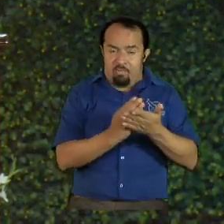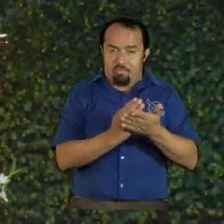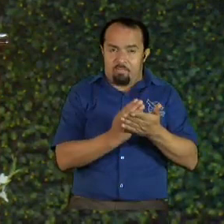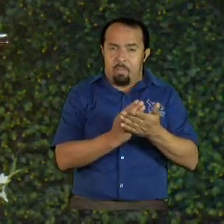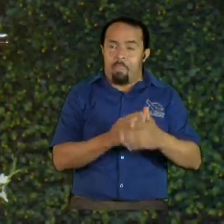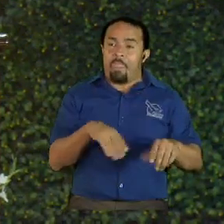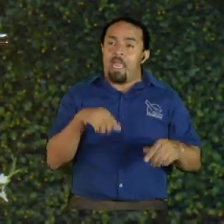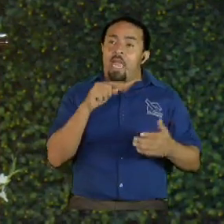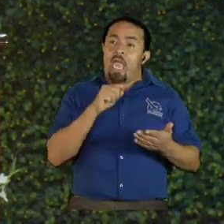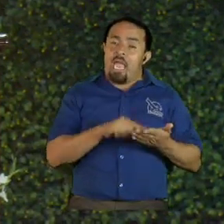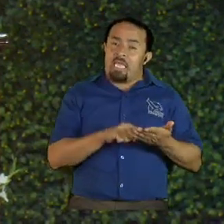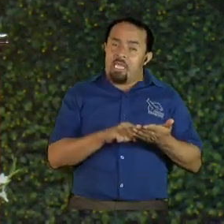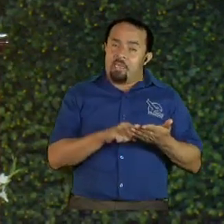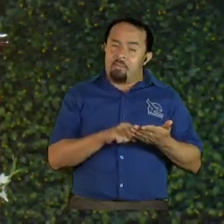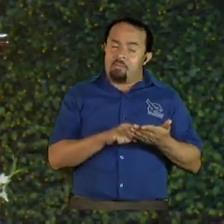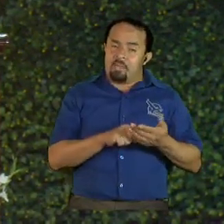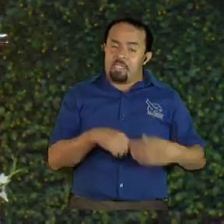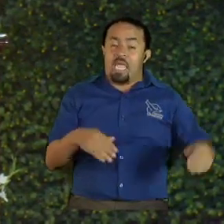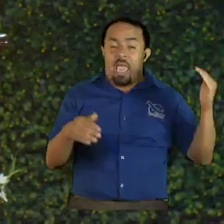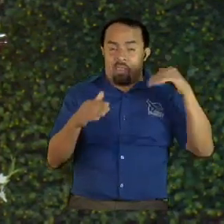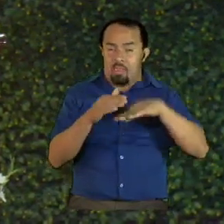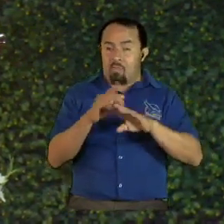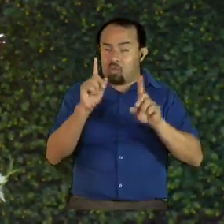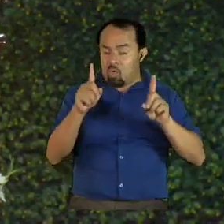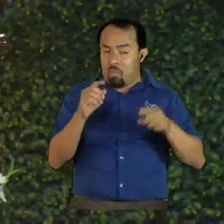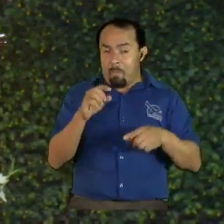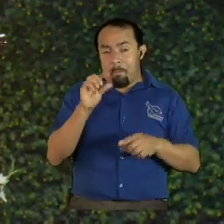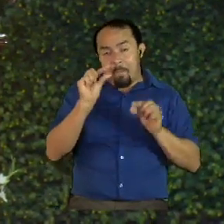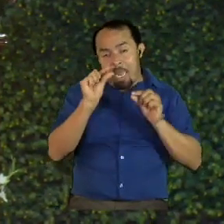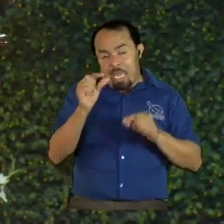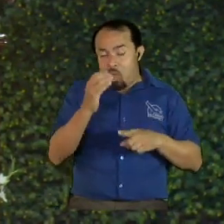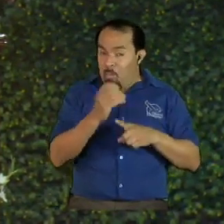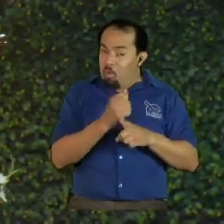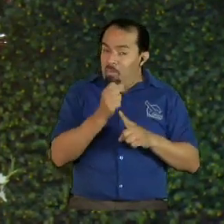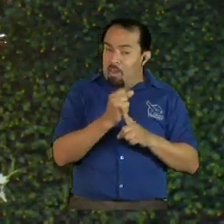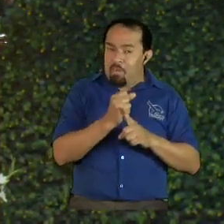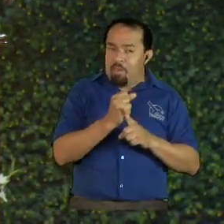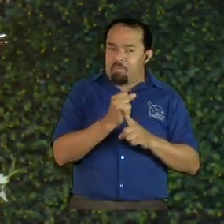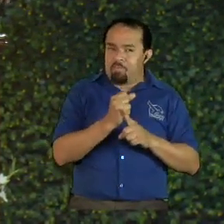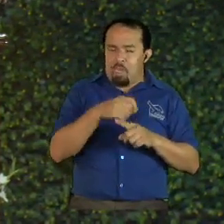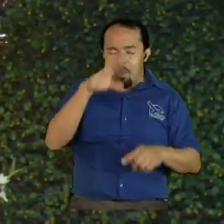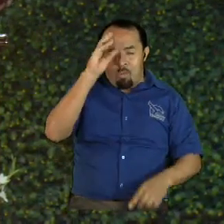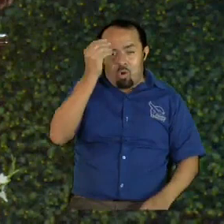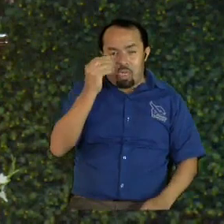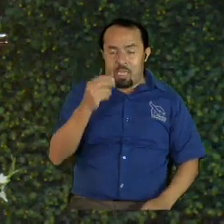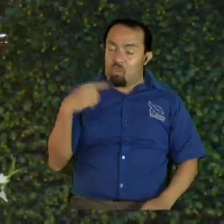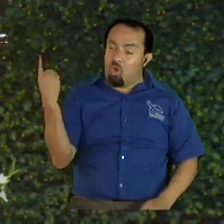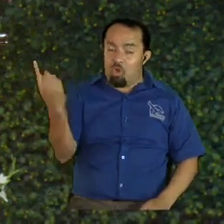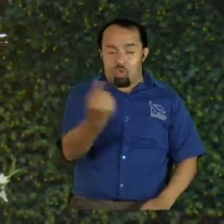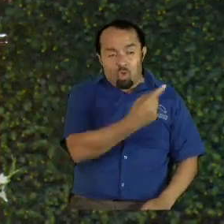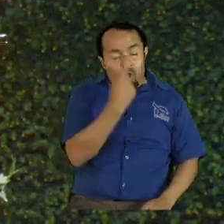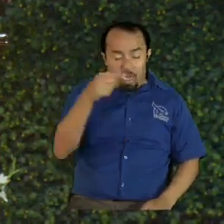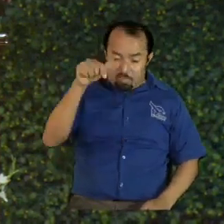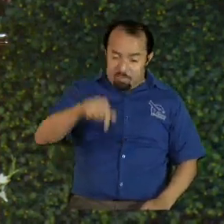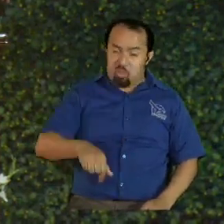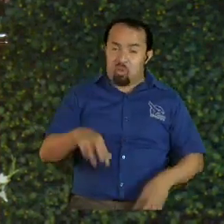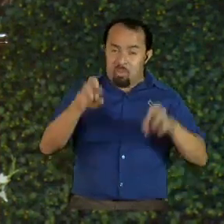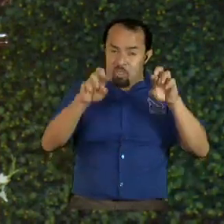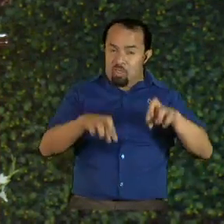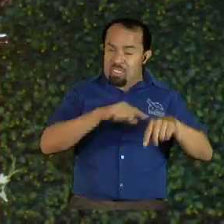Aquí ya entramos en algún pequeño problema. Porque podríamos decir que dentro de todos los que estamos acá,